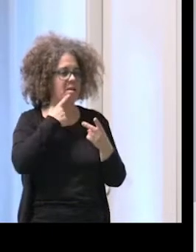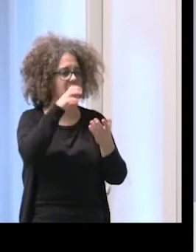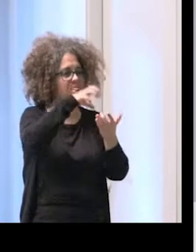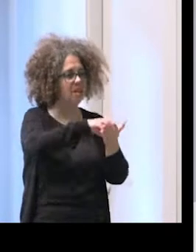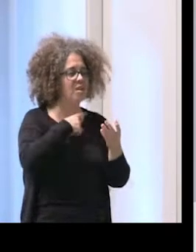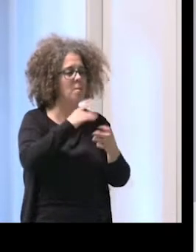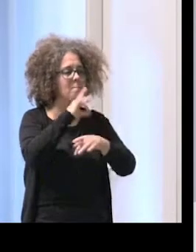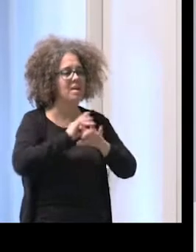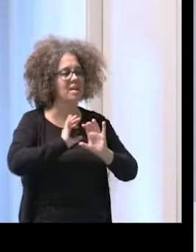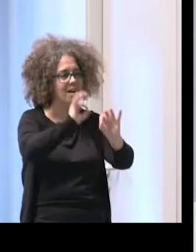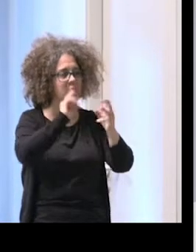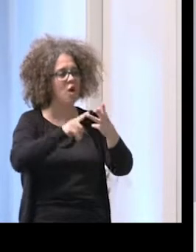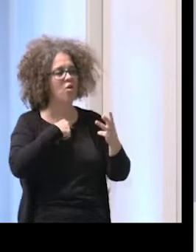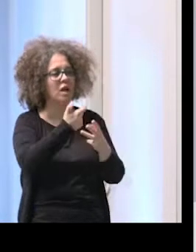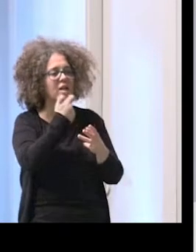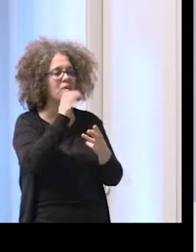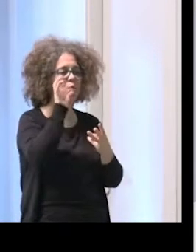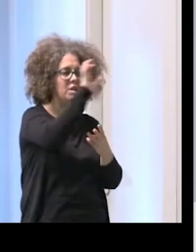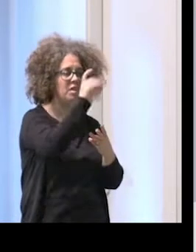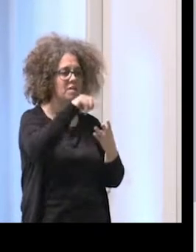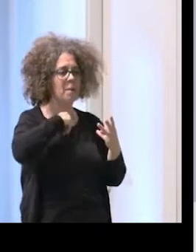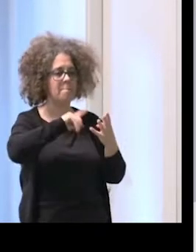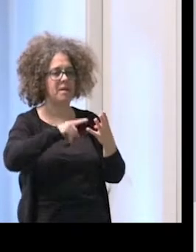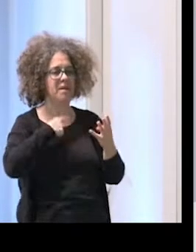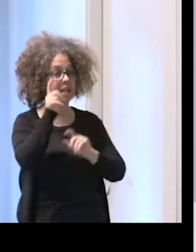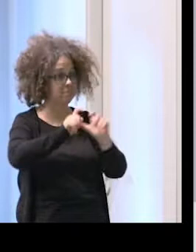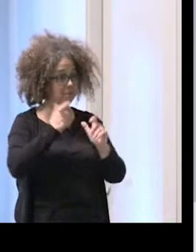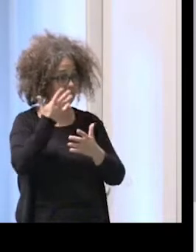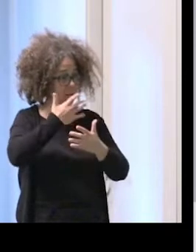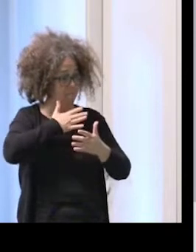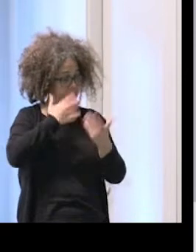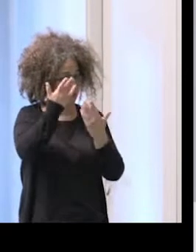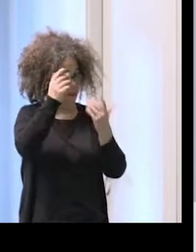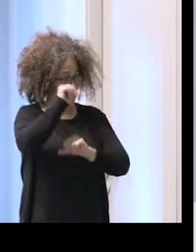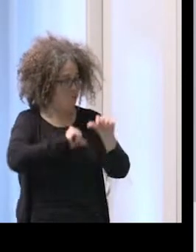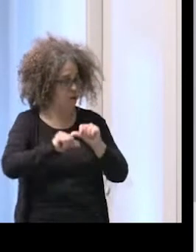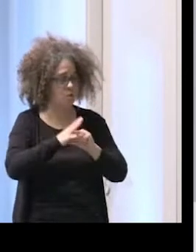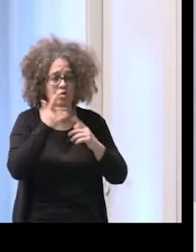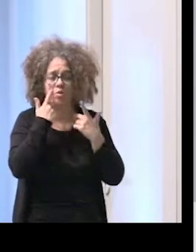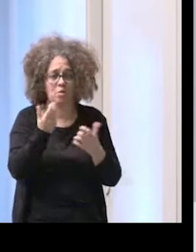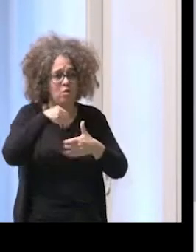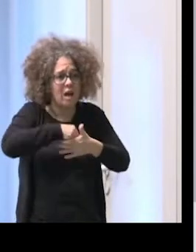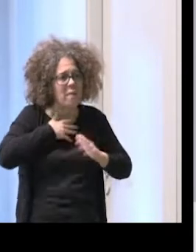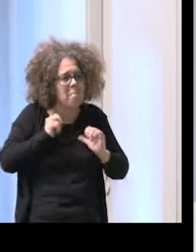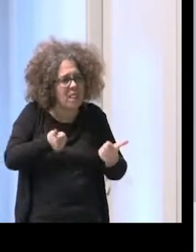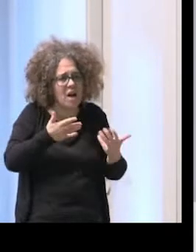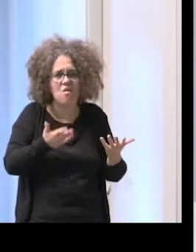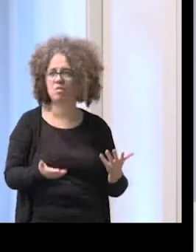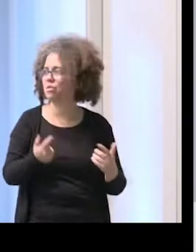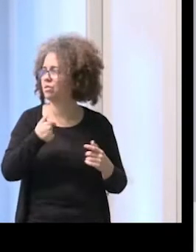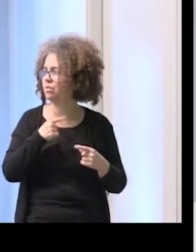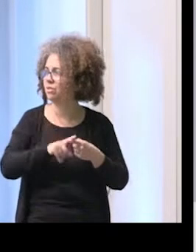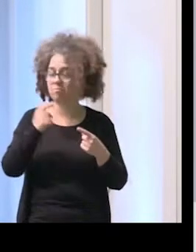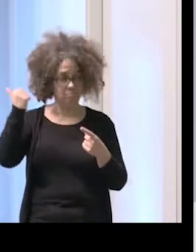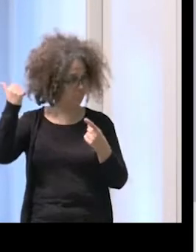una fundación en el Reino Unido, Action on Hearing Loss, y la gente de nuestro laboratorio, sobre todo los que empezaron este trabajo conmigo, Wei Chen y